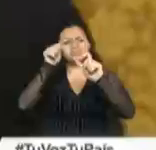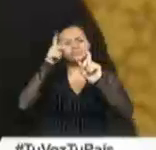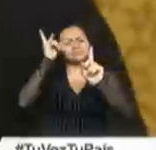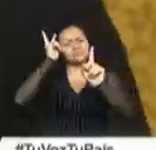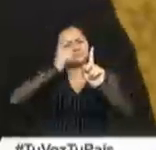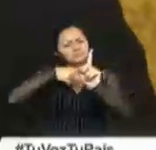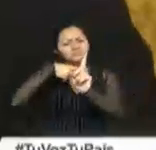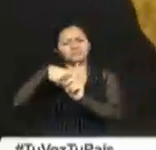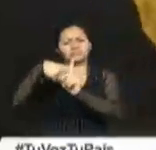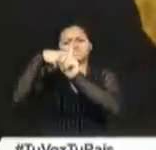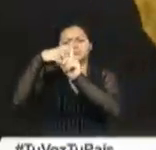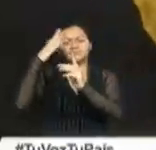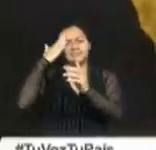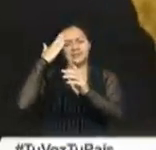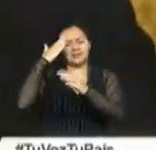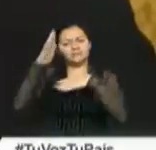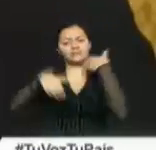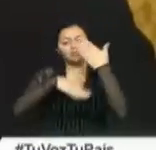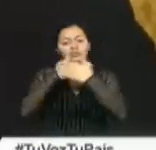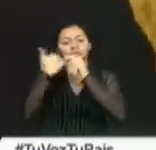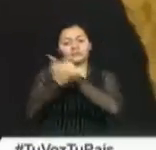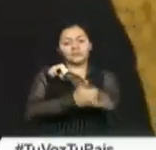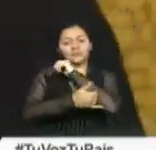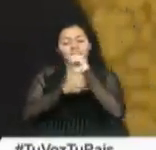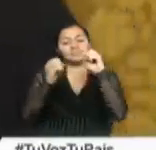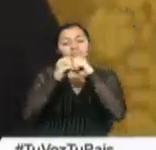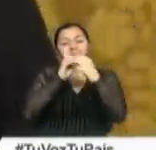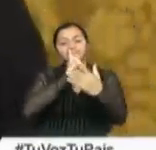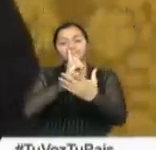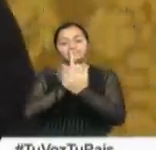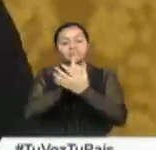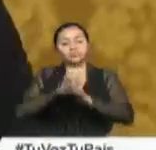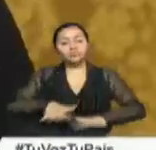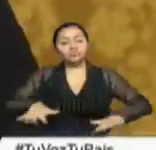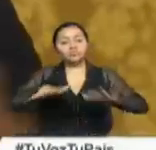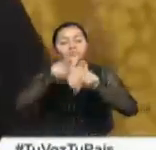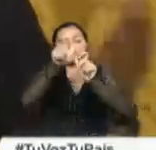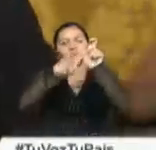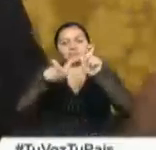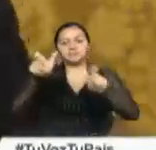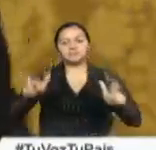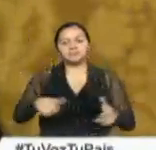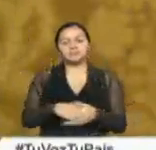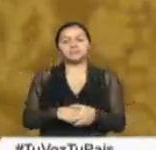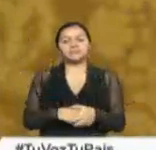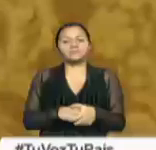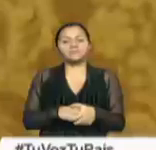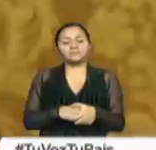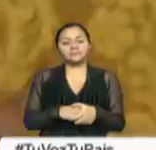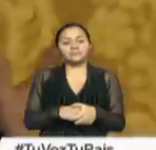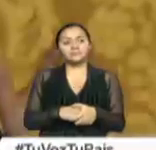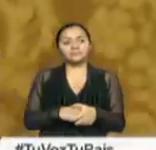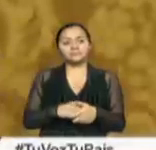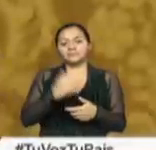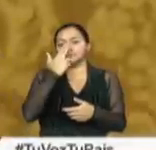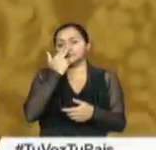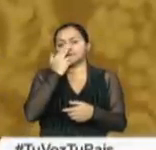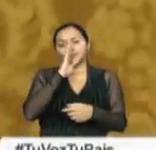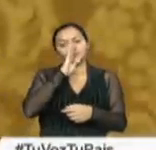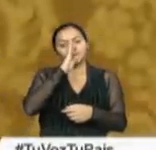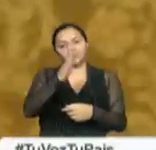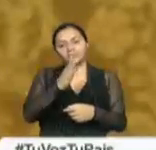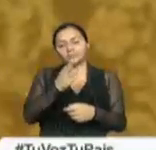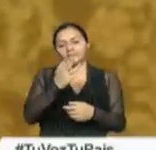perspicacia, conocedor de su país, de la realidad, de su gente. Y, como ustedes habrán visto, con un buen humor que nos mantiene a